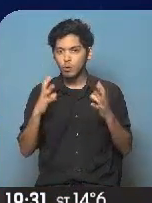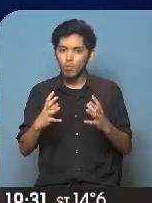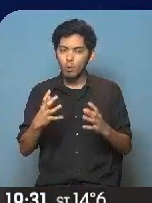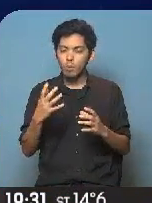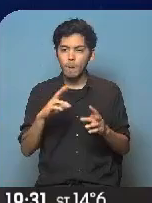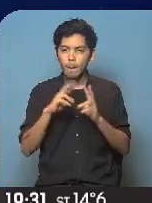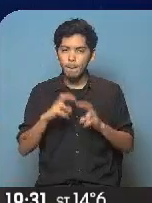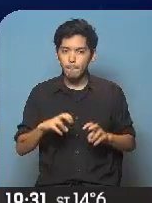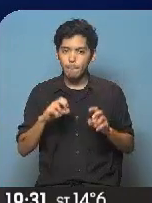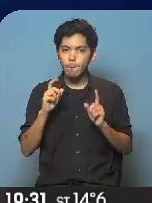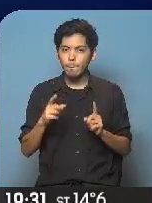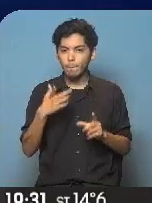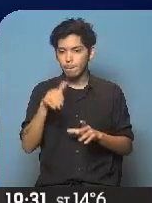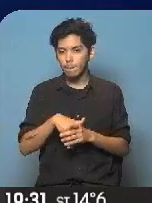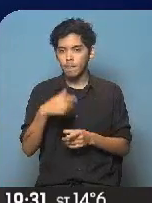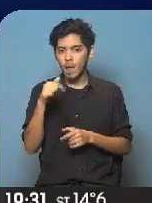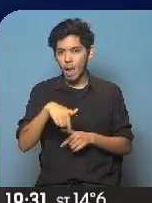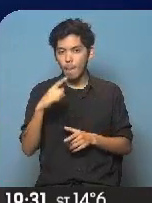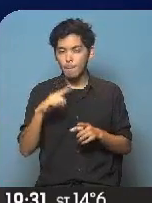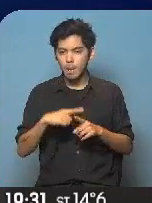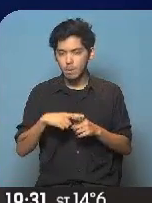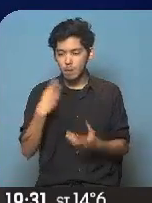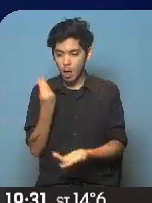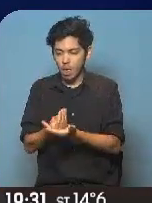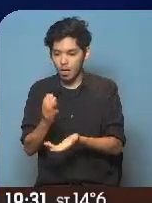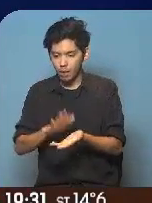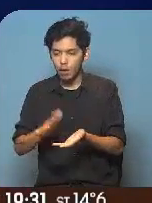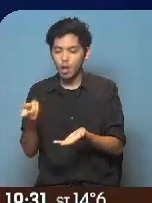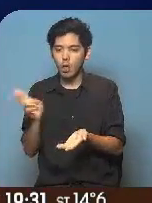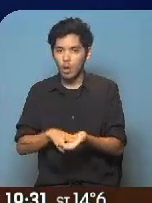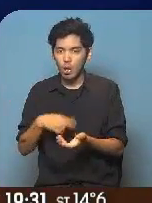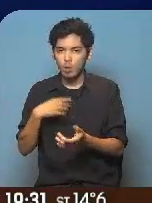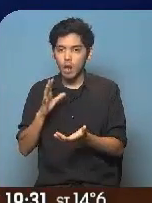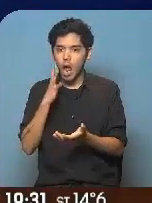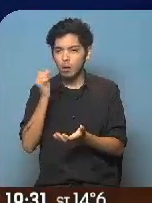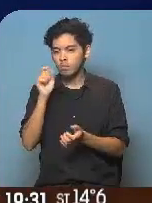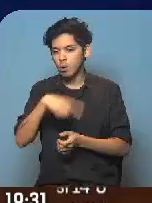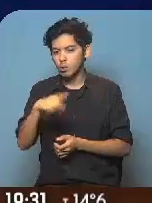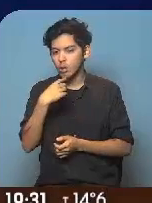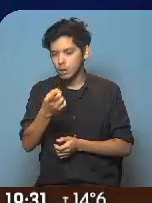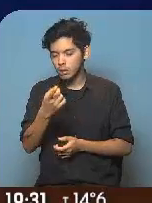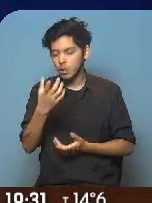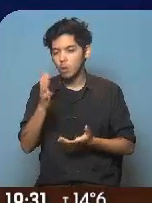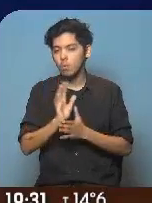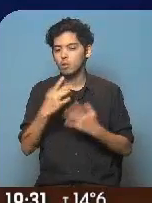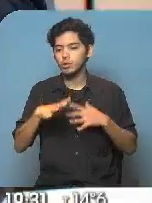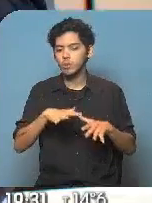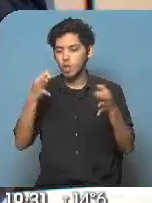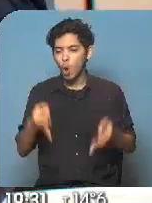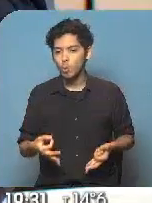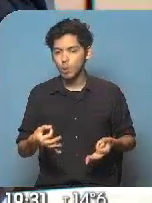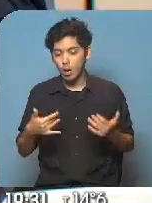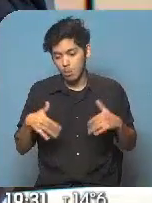e internacional, y metieron acá la política para reivindicar algo que ellos denominan una causa justa, sobre la cual se puede hablar.